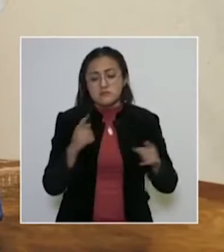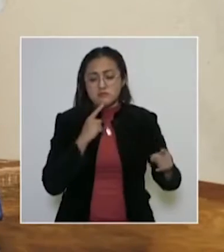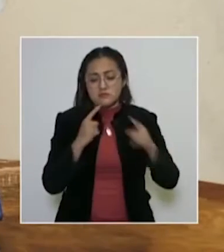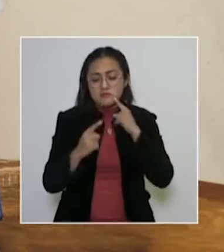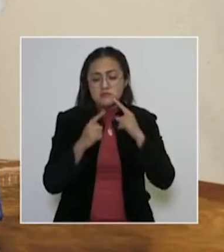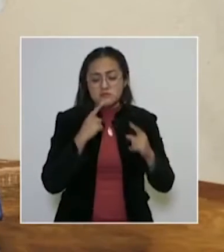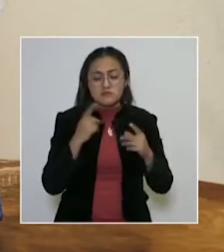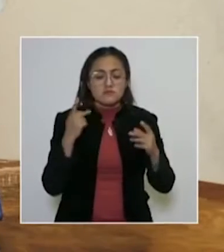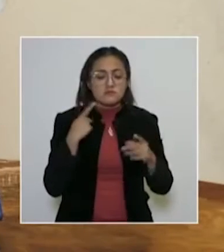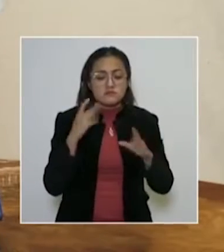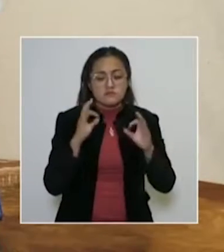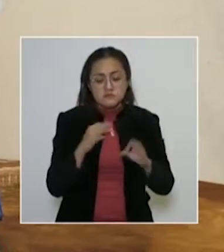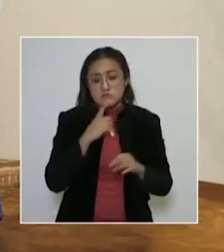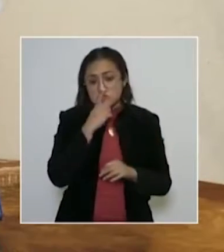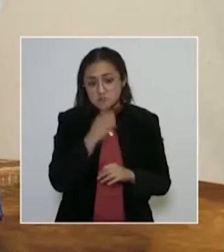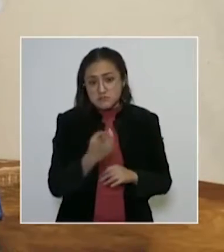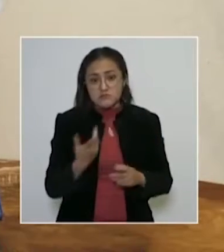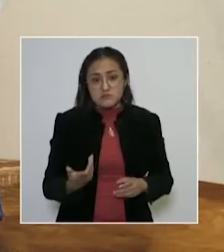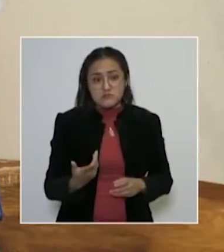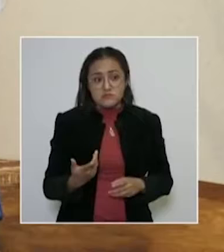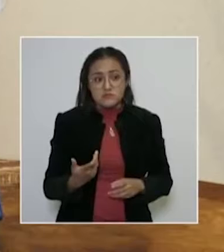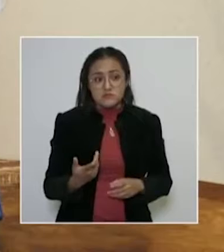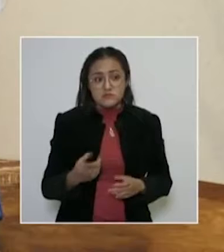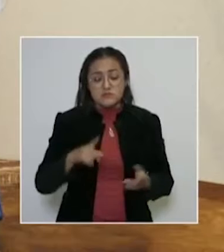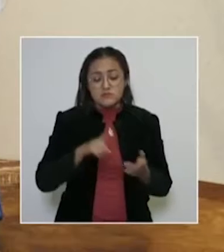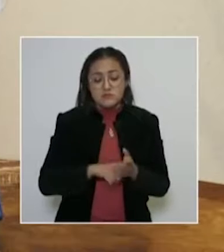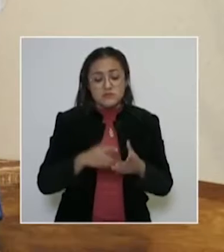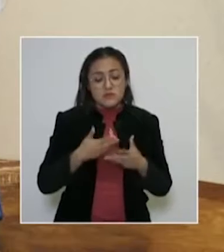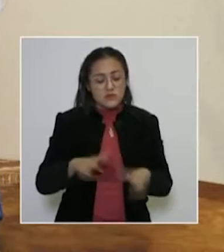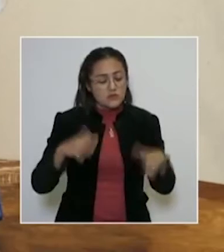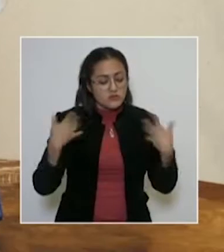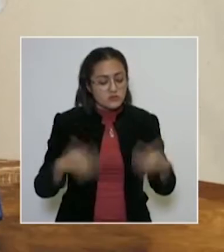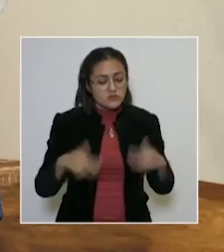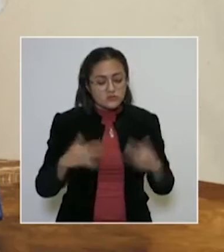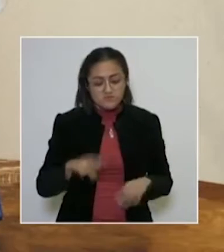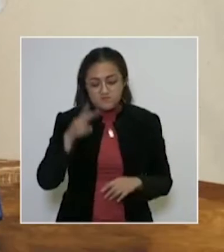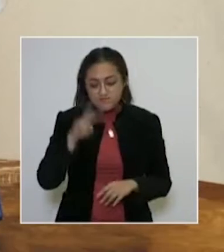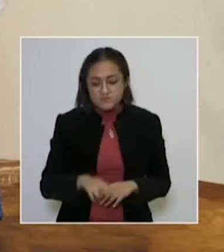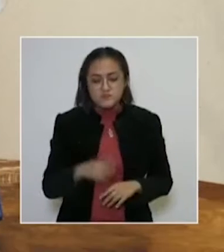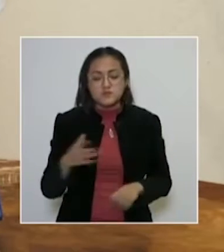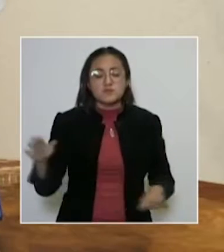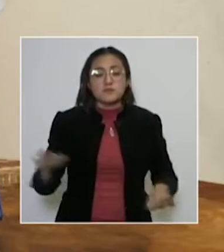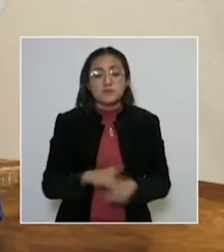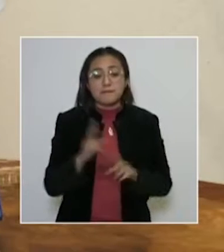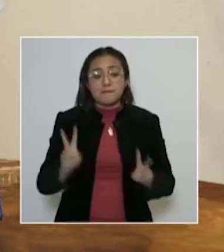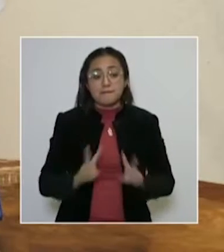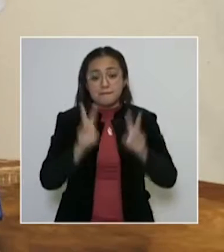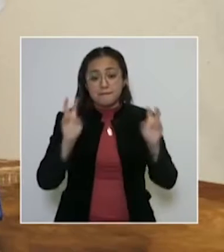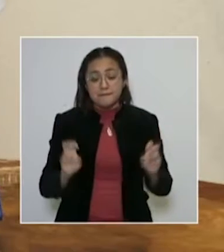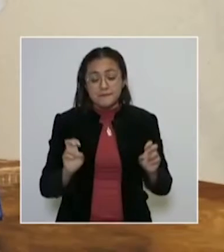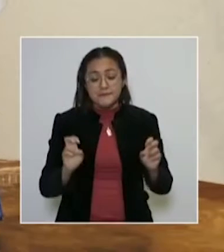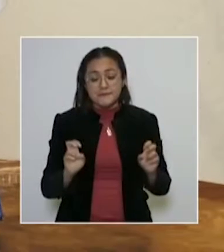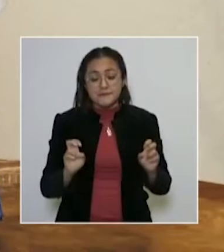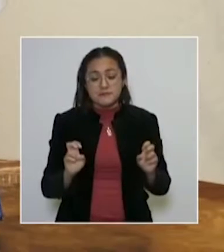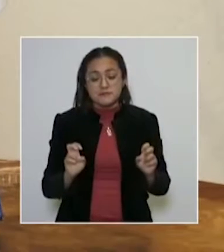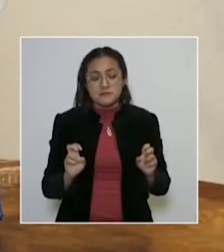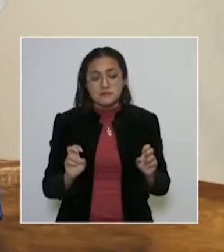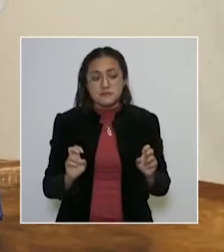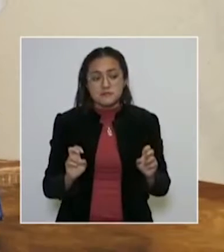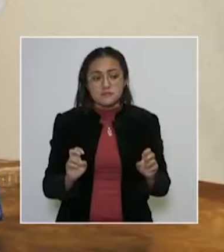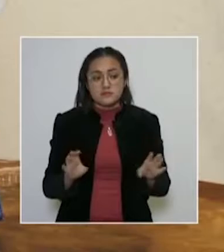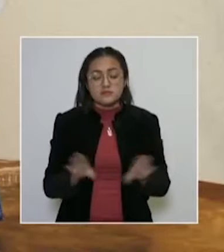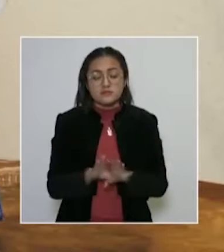no anunció lo veo venir un gran debate sobre todo por los temas de la